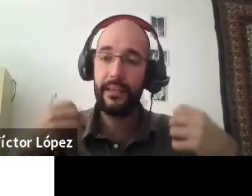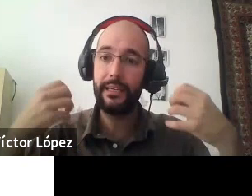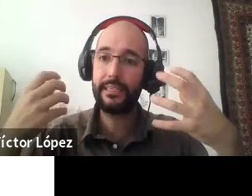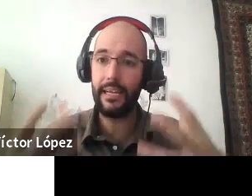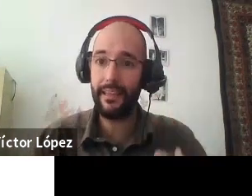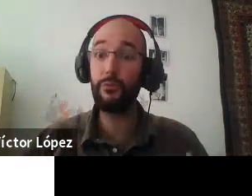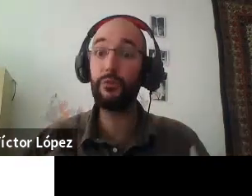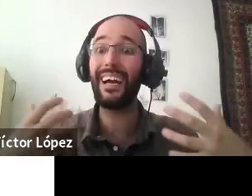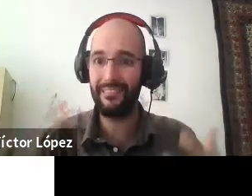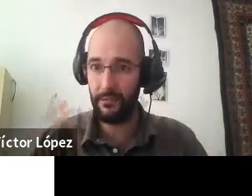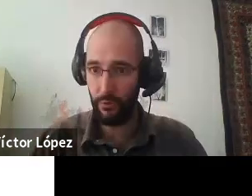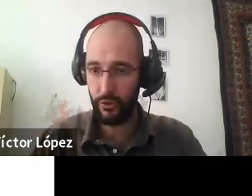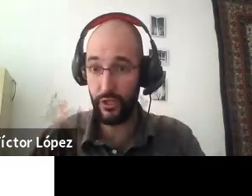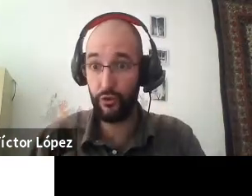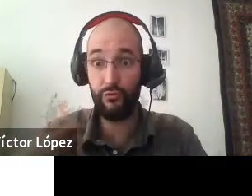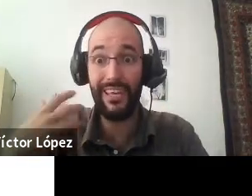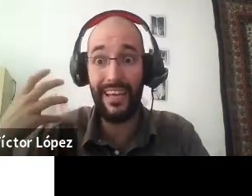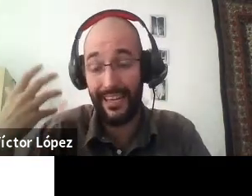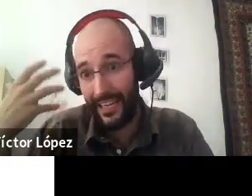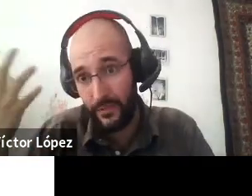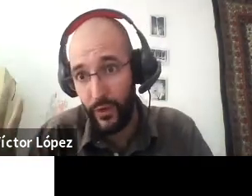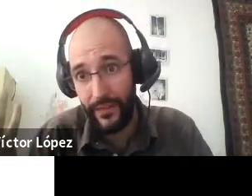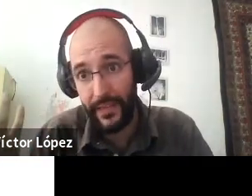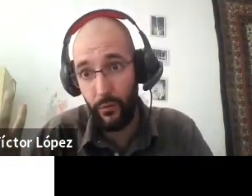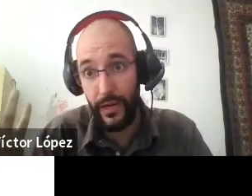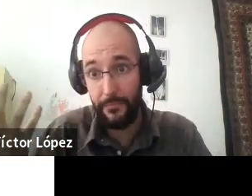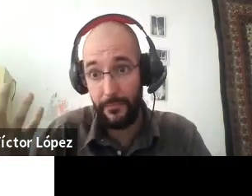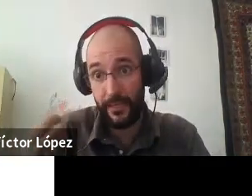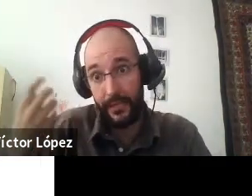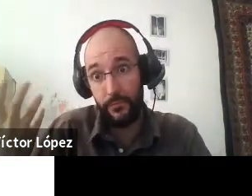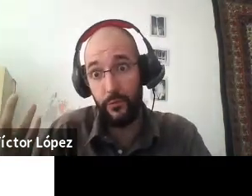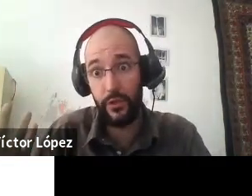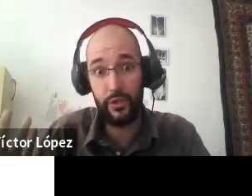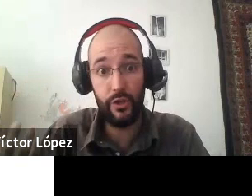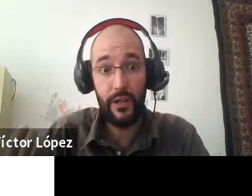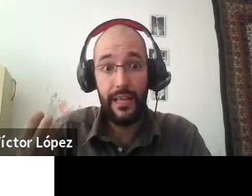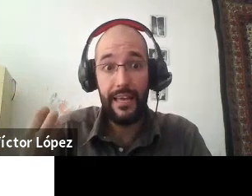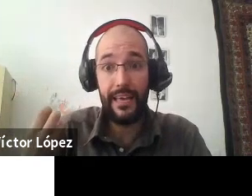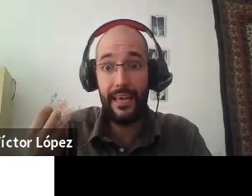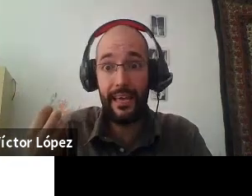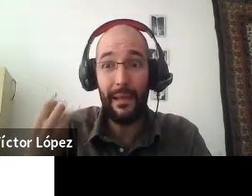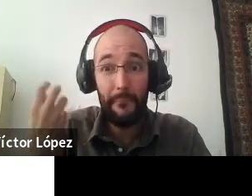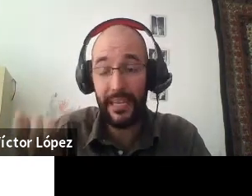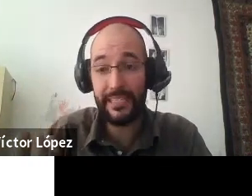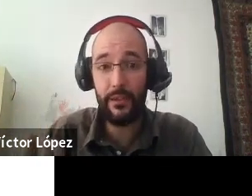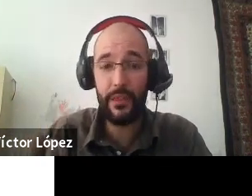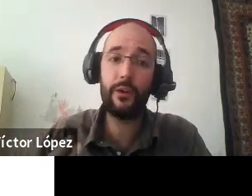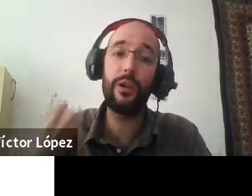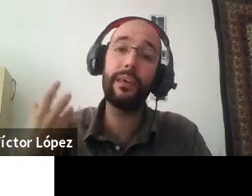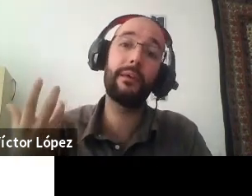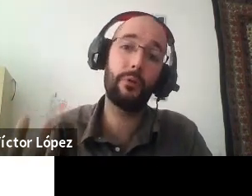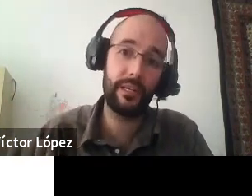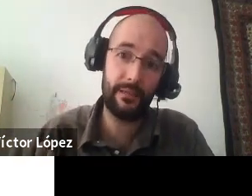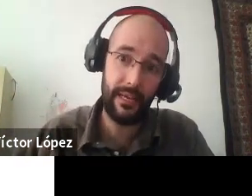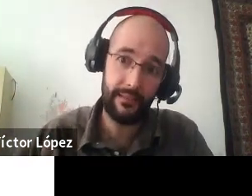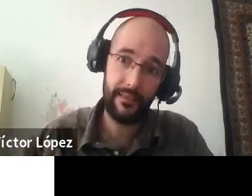manipular y estar, digamos, activos. Esto es una idea que ya es muy antigua y que, como he dicho, también está relacionada con la